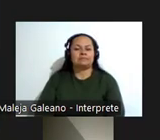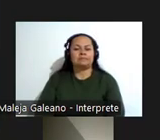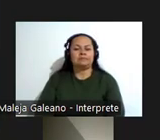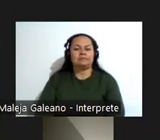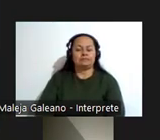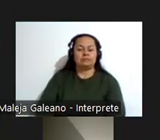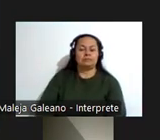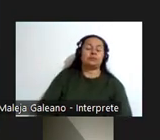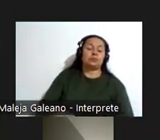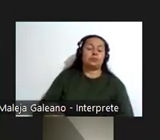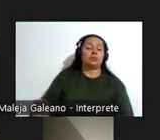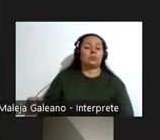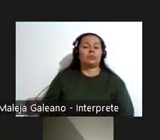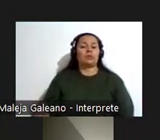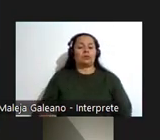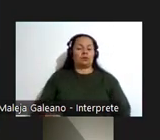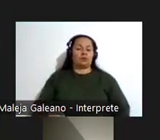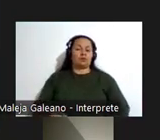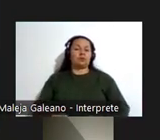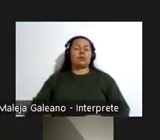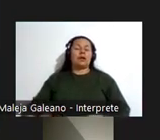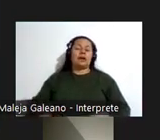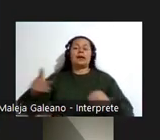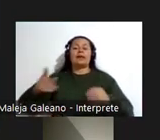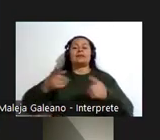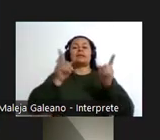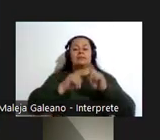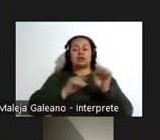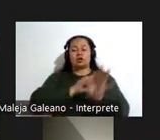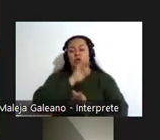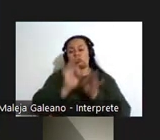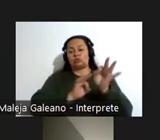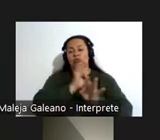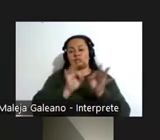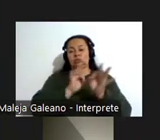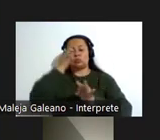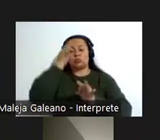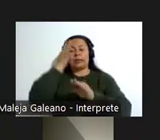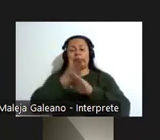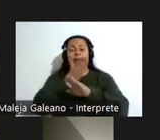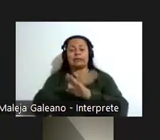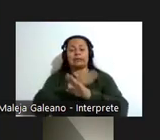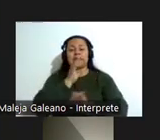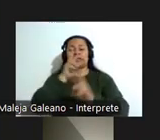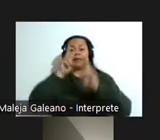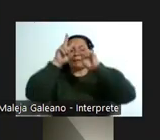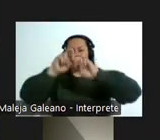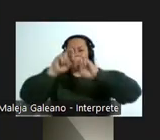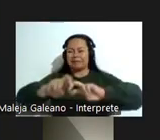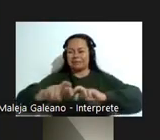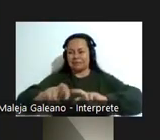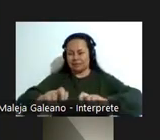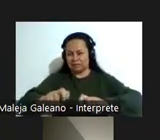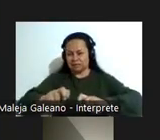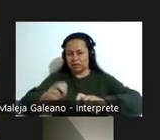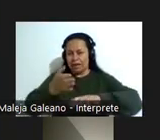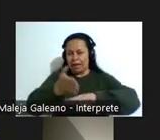Aún así, pues hay que tener cuidado porque al hacer investigación e ir detrás de ese saber de la